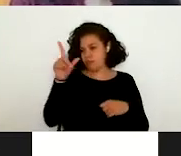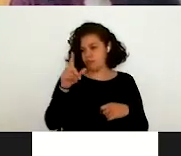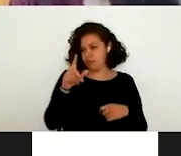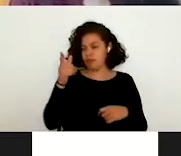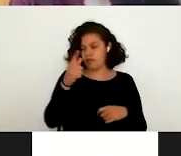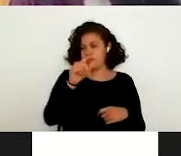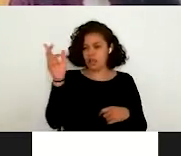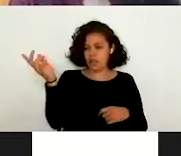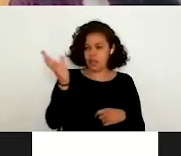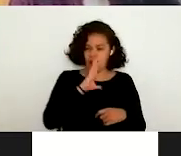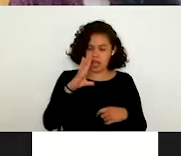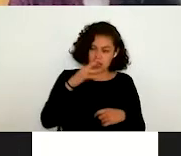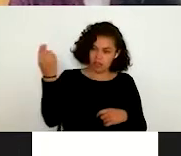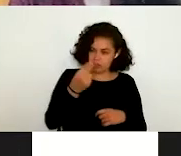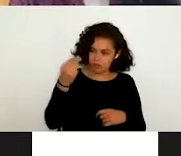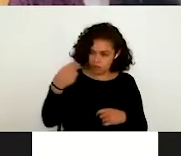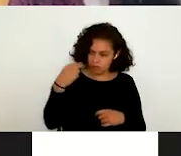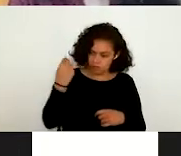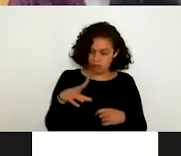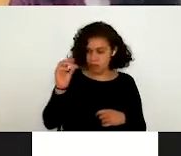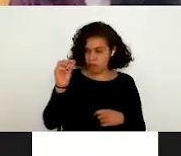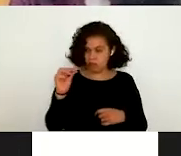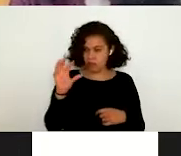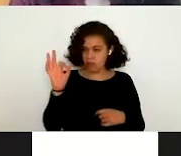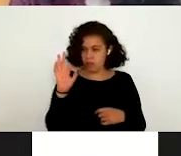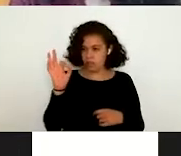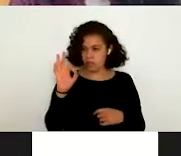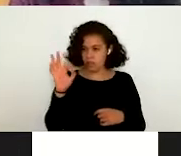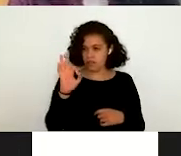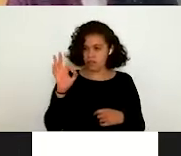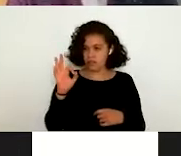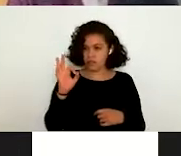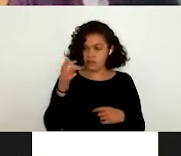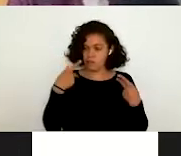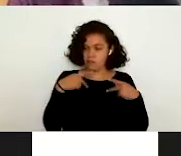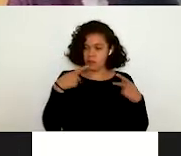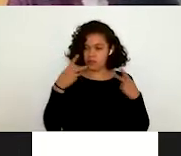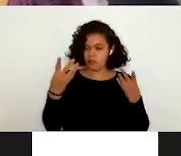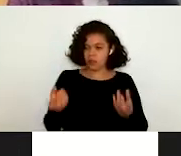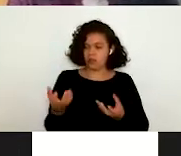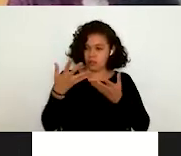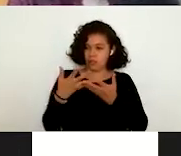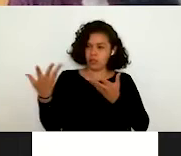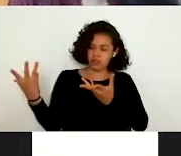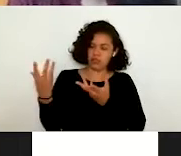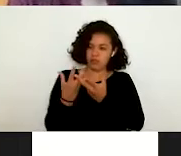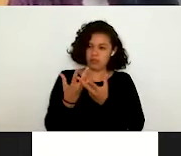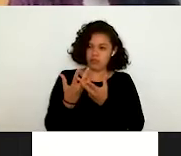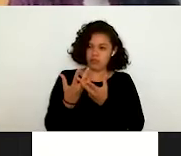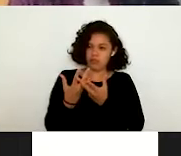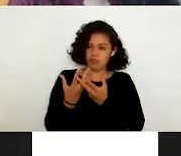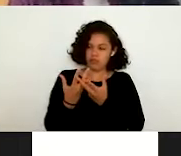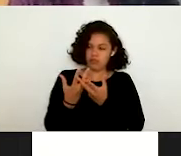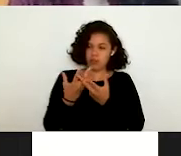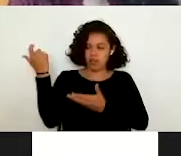nombres, ¿no? Si no, por lo menos la cantidad de personas Y de la mano de esto van los recursos o